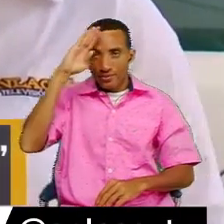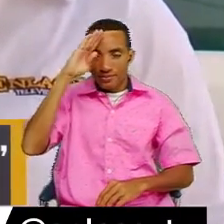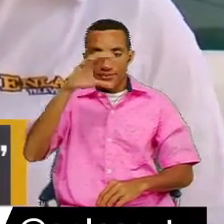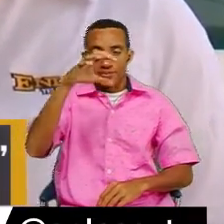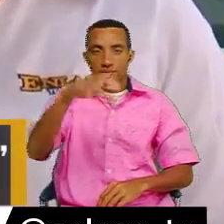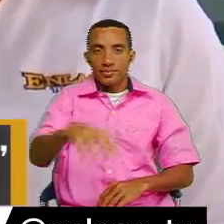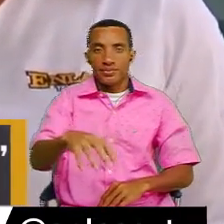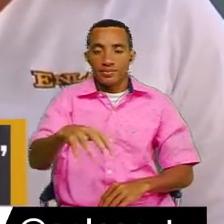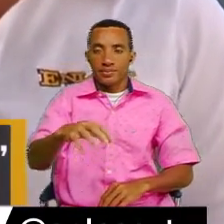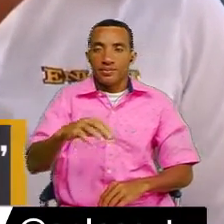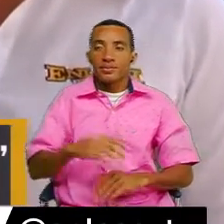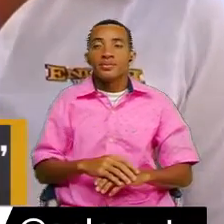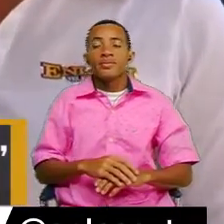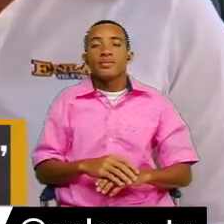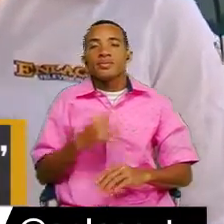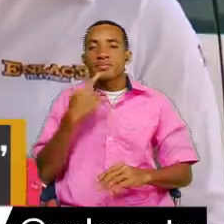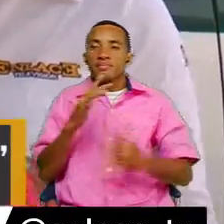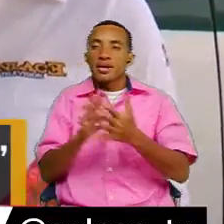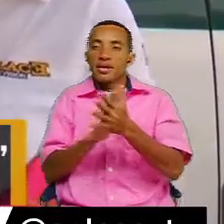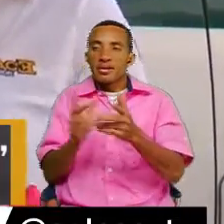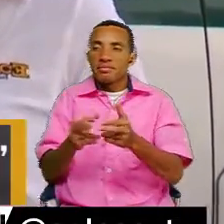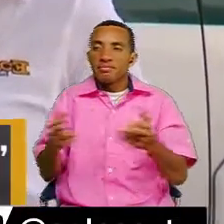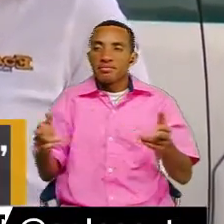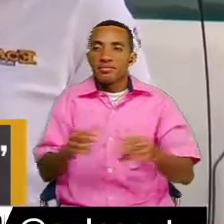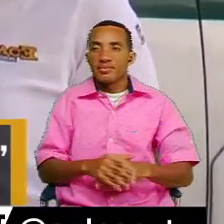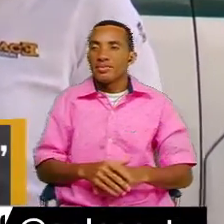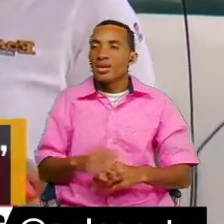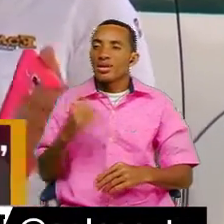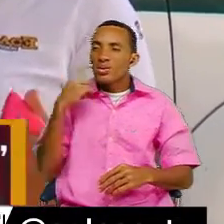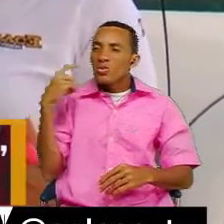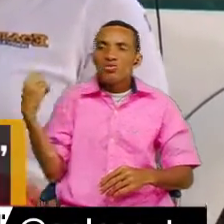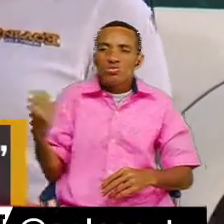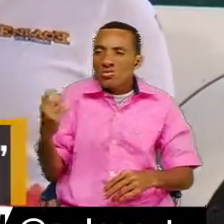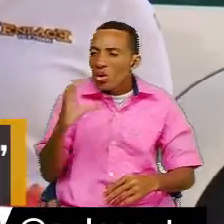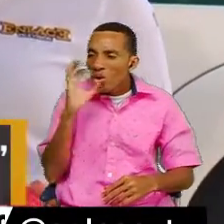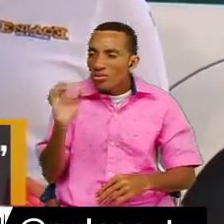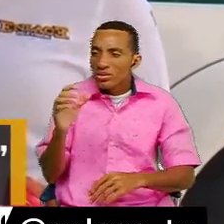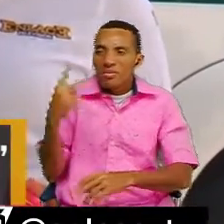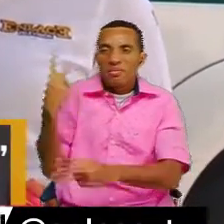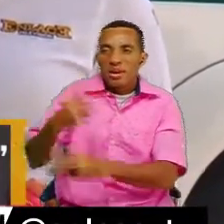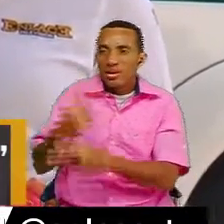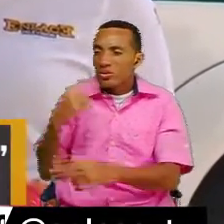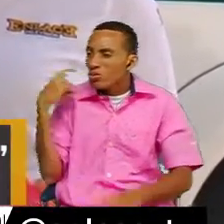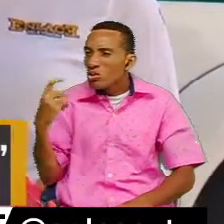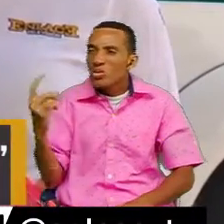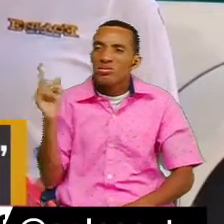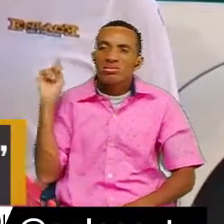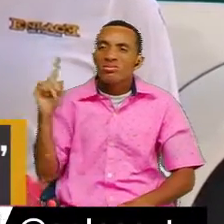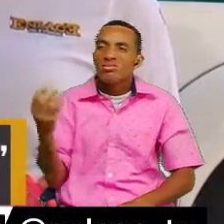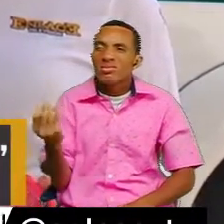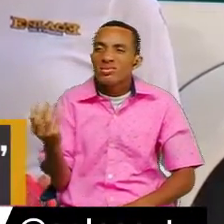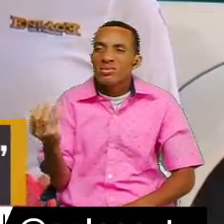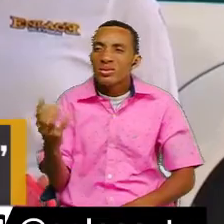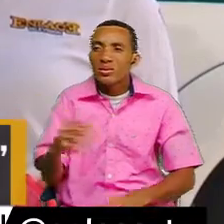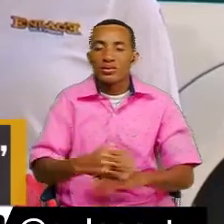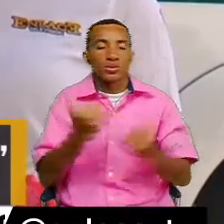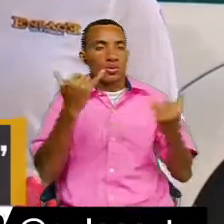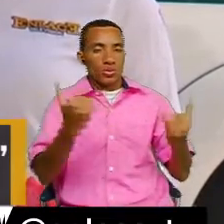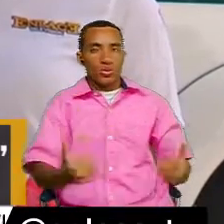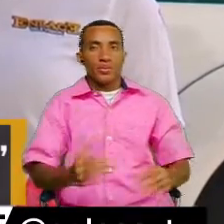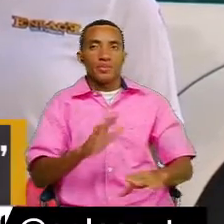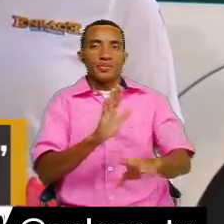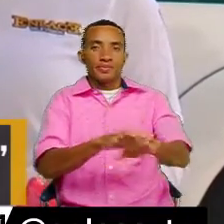Policía Magdalena Medio, nos detalla esa información. Coronel, ¿hacía cuánto estaban buscando a este delincuente? Sí, hoy tenemos la oportunidad